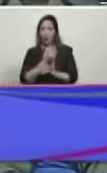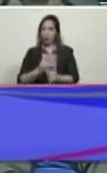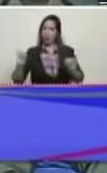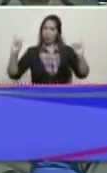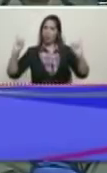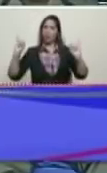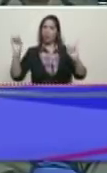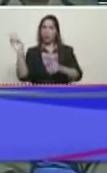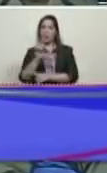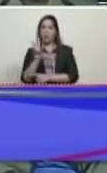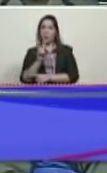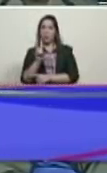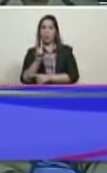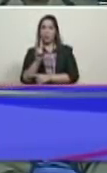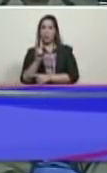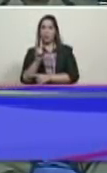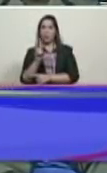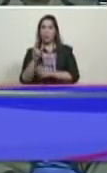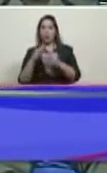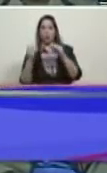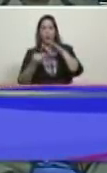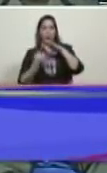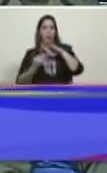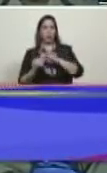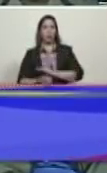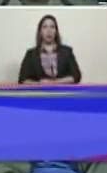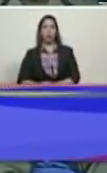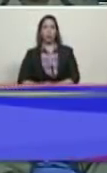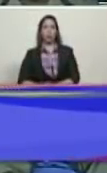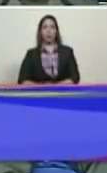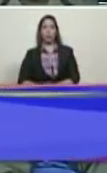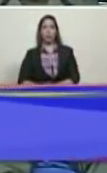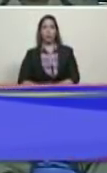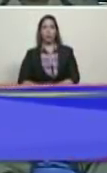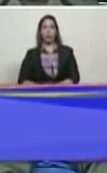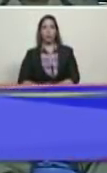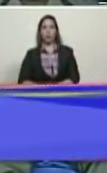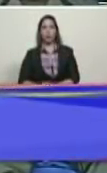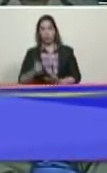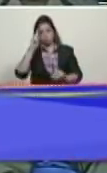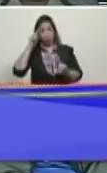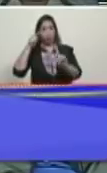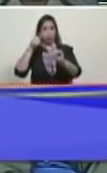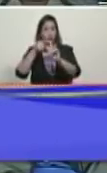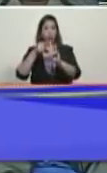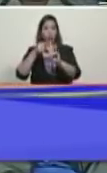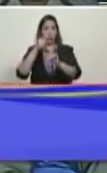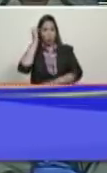independencia, la constitución. Es un concepto del siglo XXI.